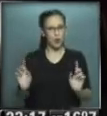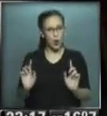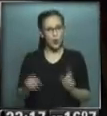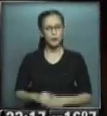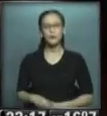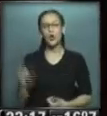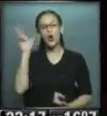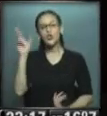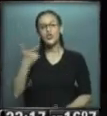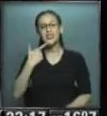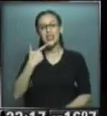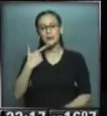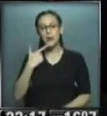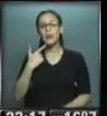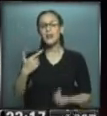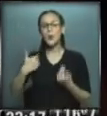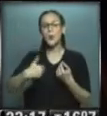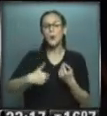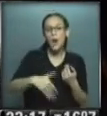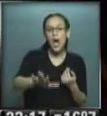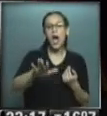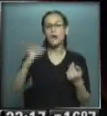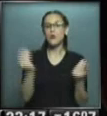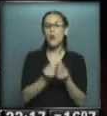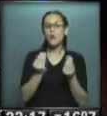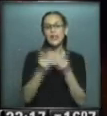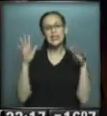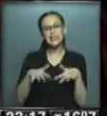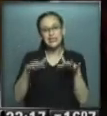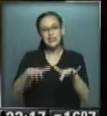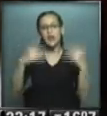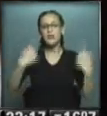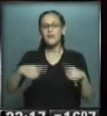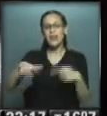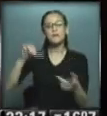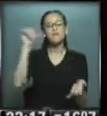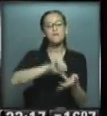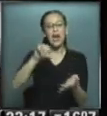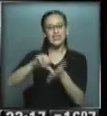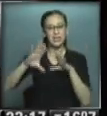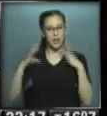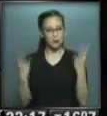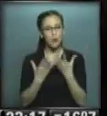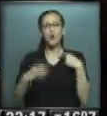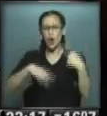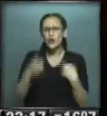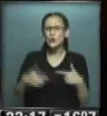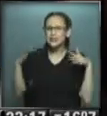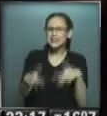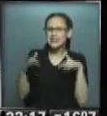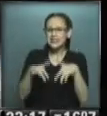días. El 8 de septiembre va a haber varias manifestaciones en distintas ciudades de distintos países del mundo y vamos a seguir manifestándonos hasta